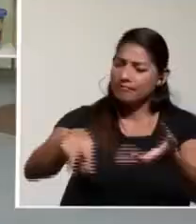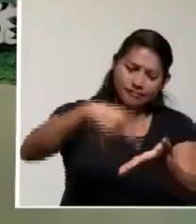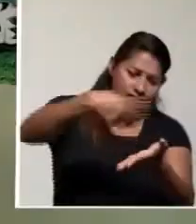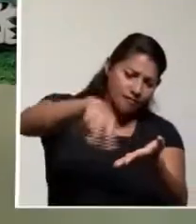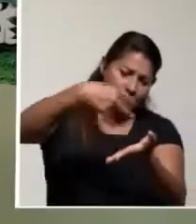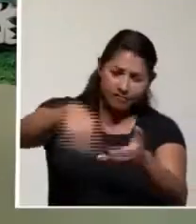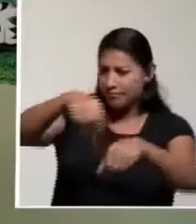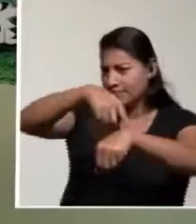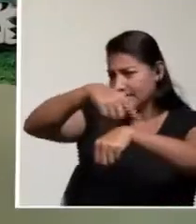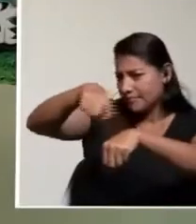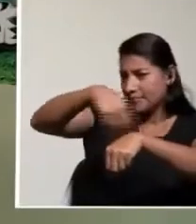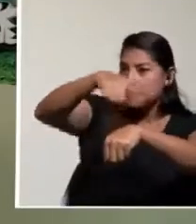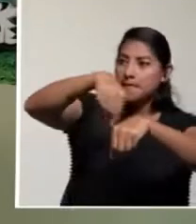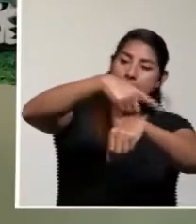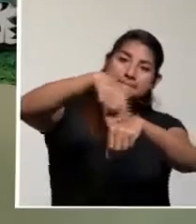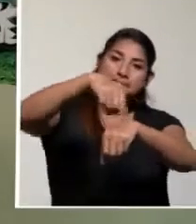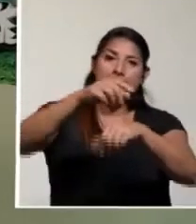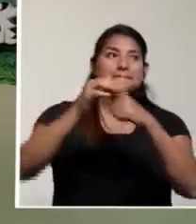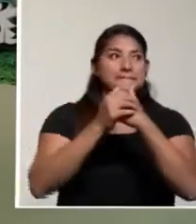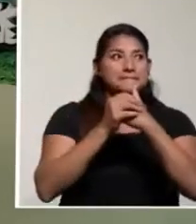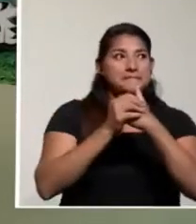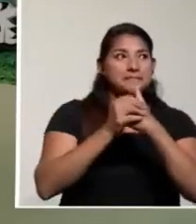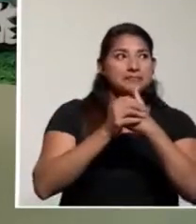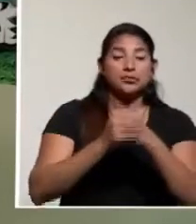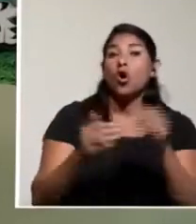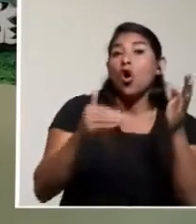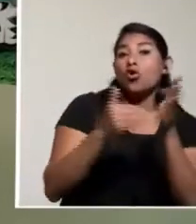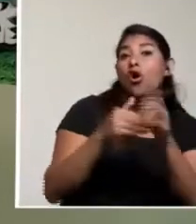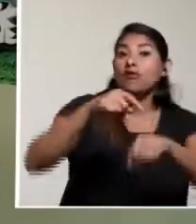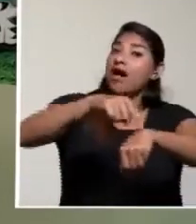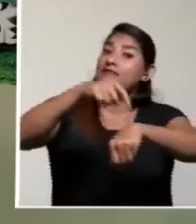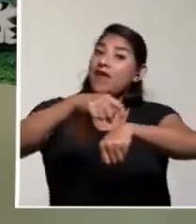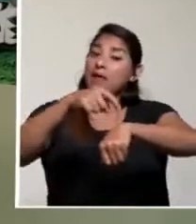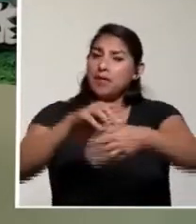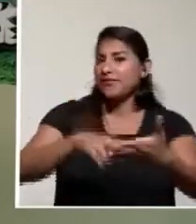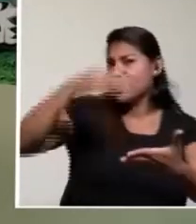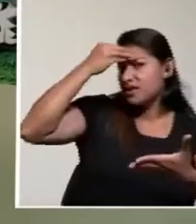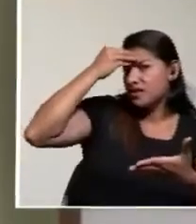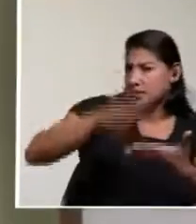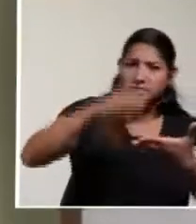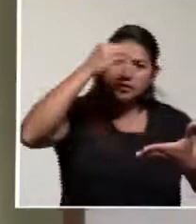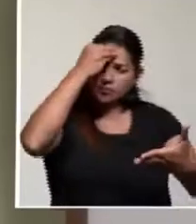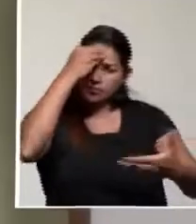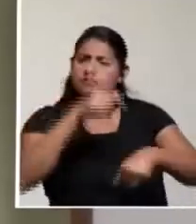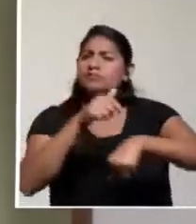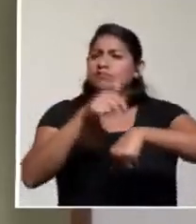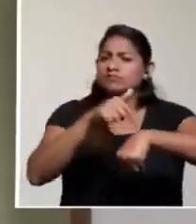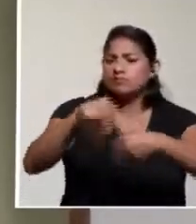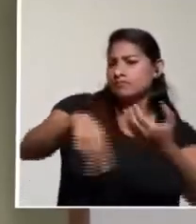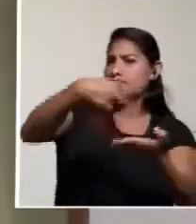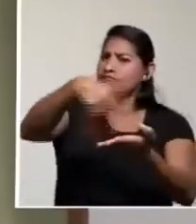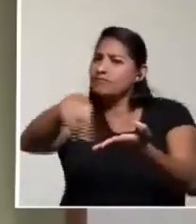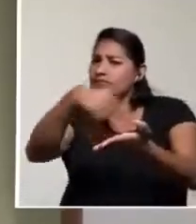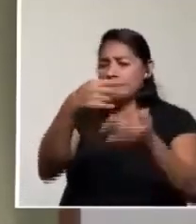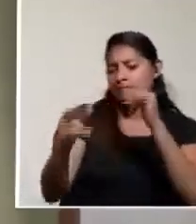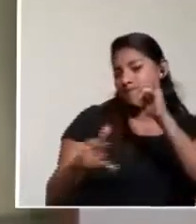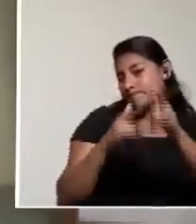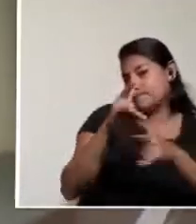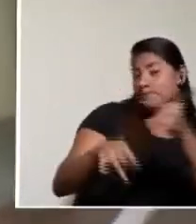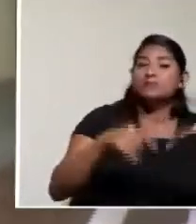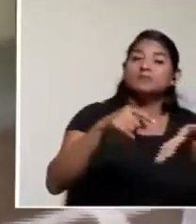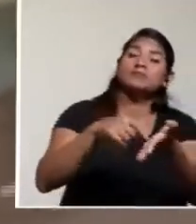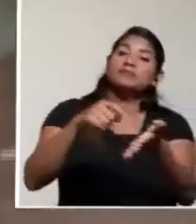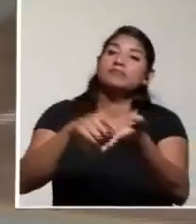rock del reloj. Con el reloj aprendí a bailar el rock and